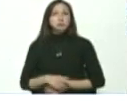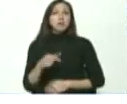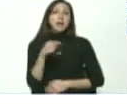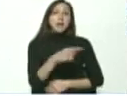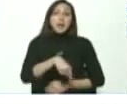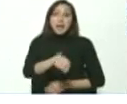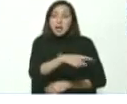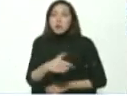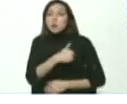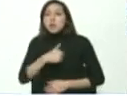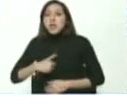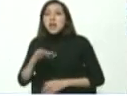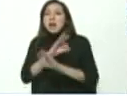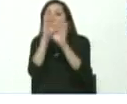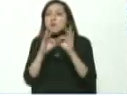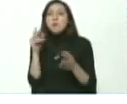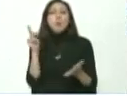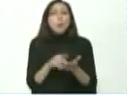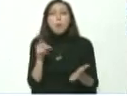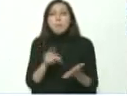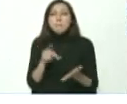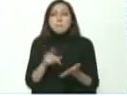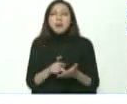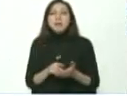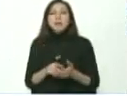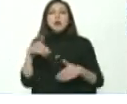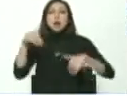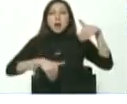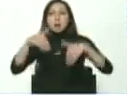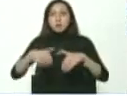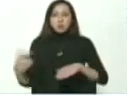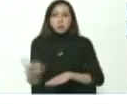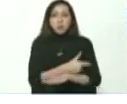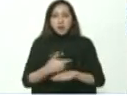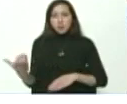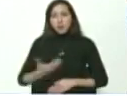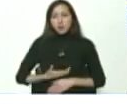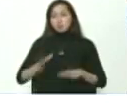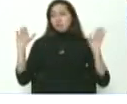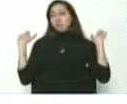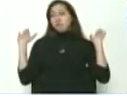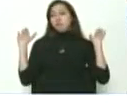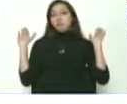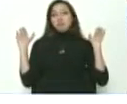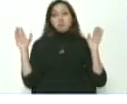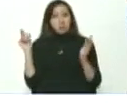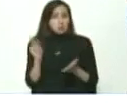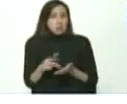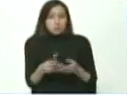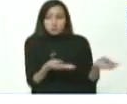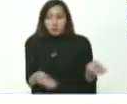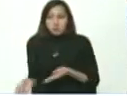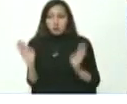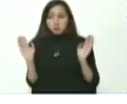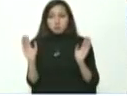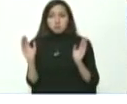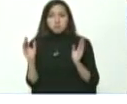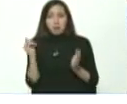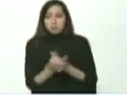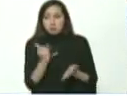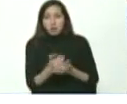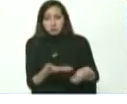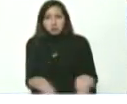es la manera de ellos participar en las megaelecciones de gobernadores y alcaldes. Le dije, bueno, que participen, que inscriban candidaturas,